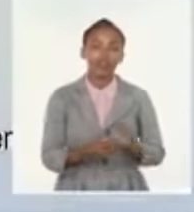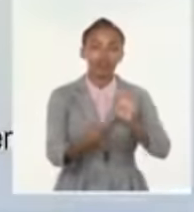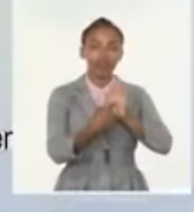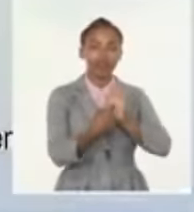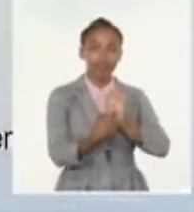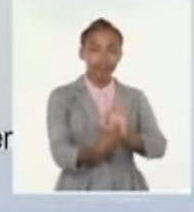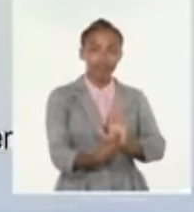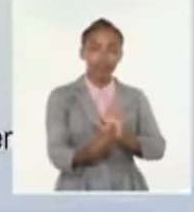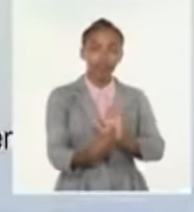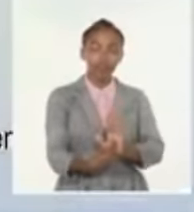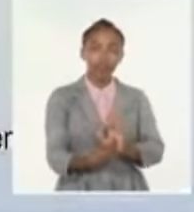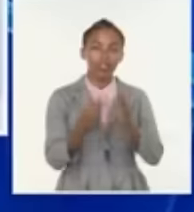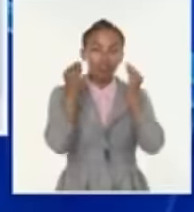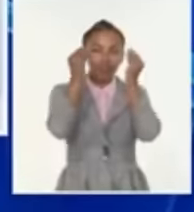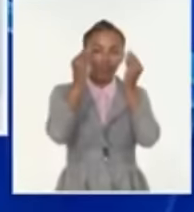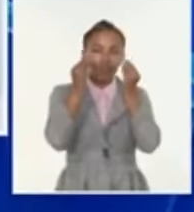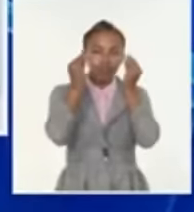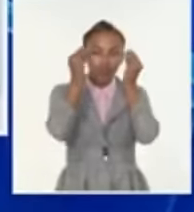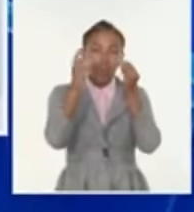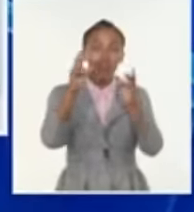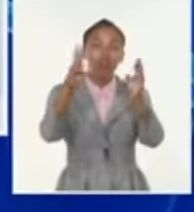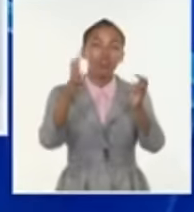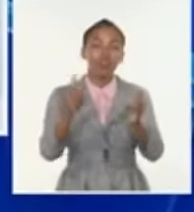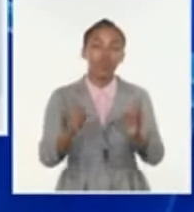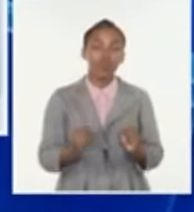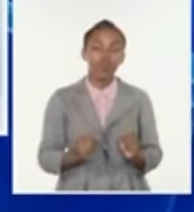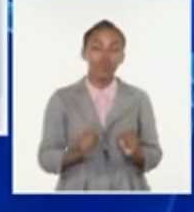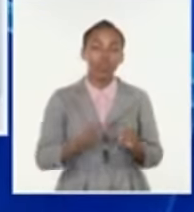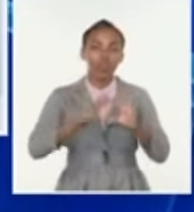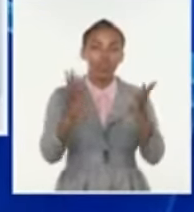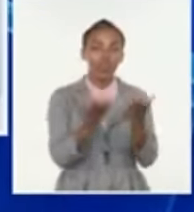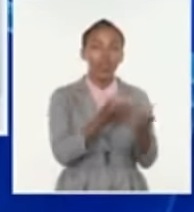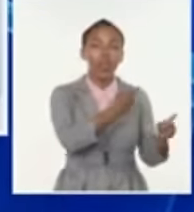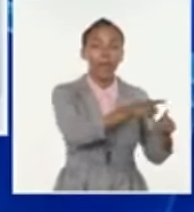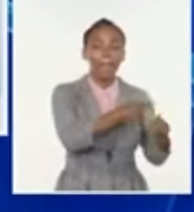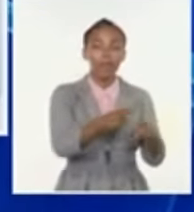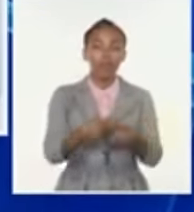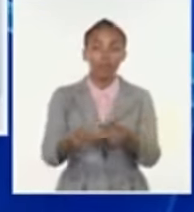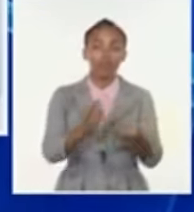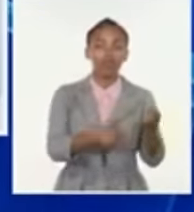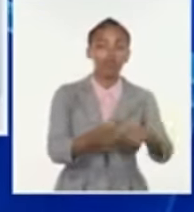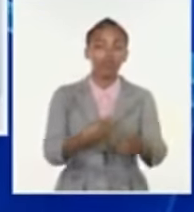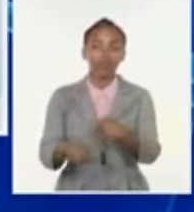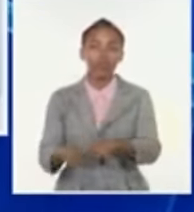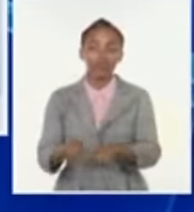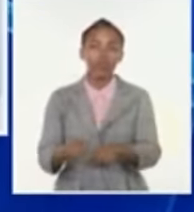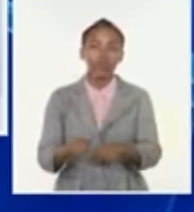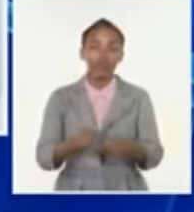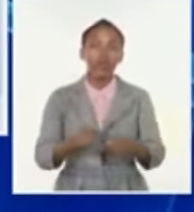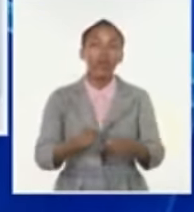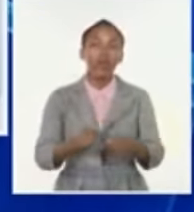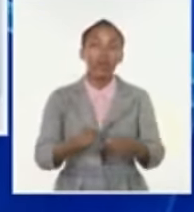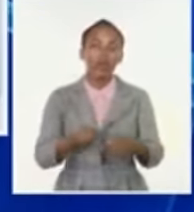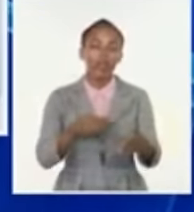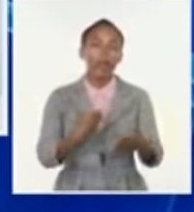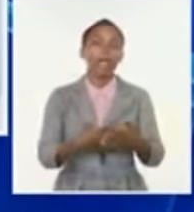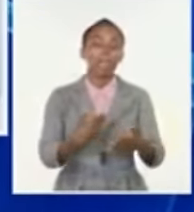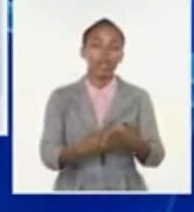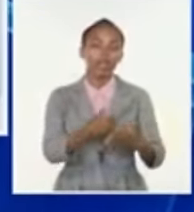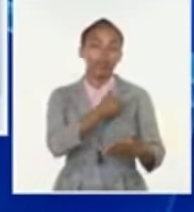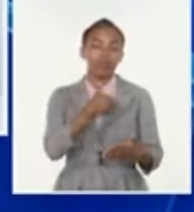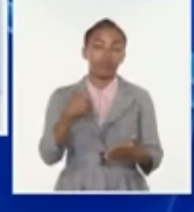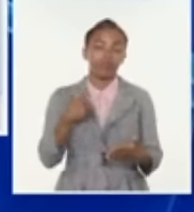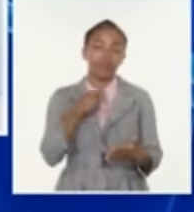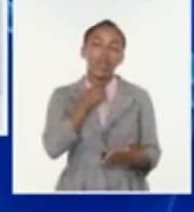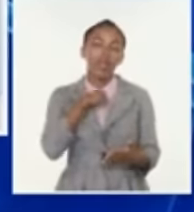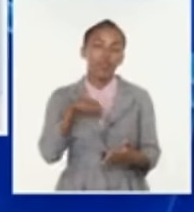resultados de todas las exportaciones e importaciones de la forma de gestión no estatal, que nosotros, cuando